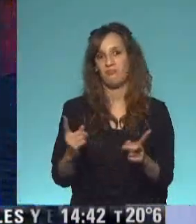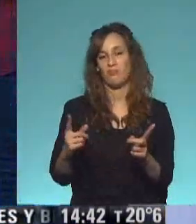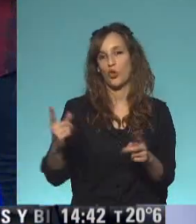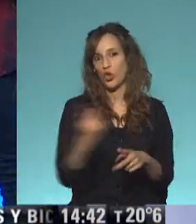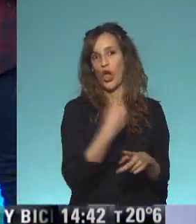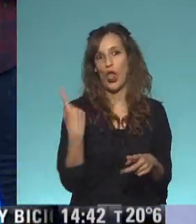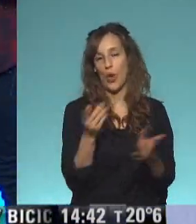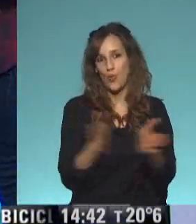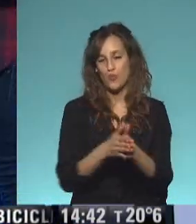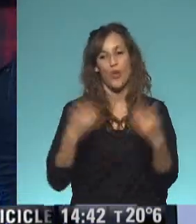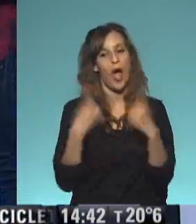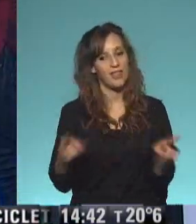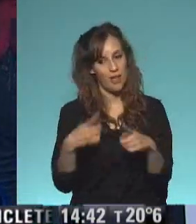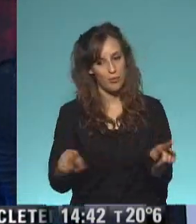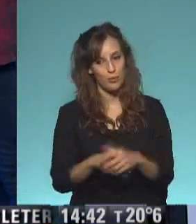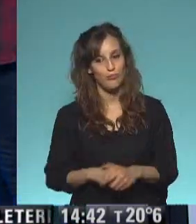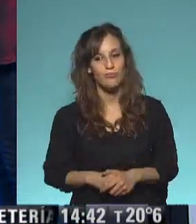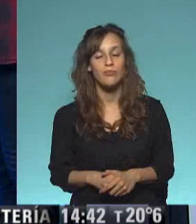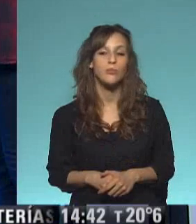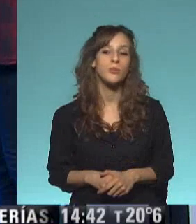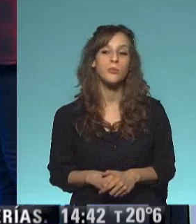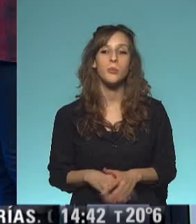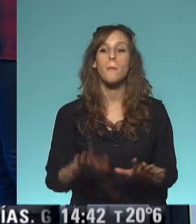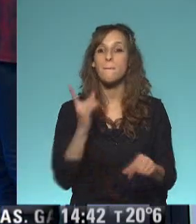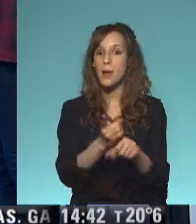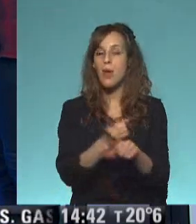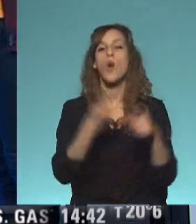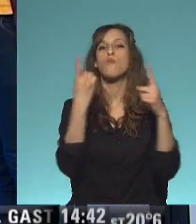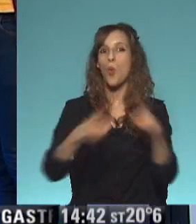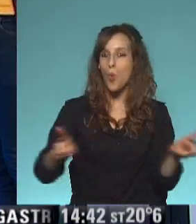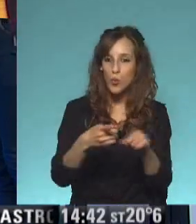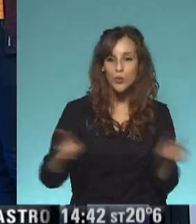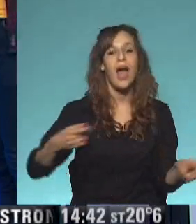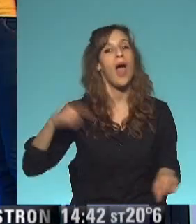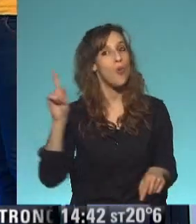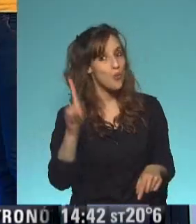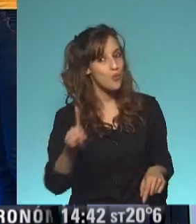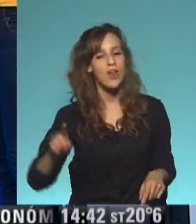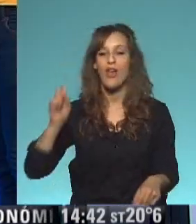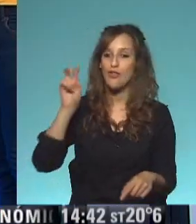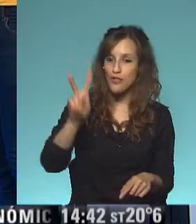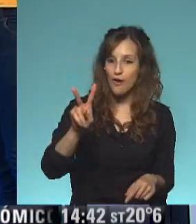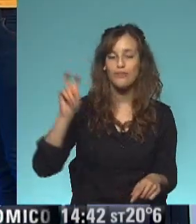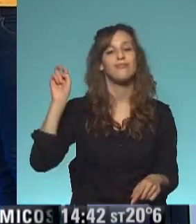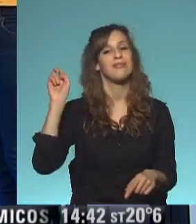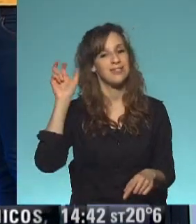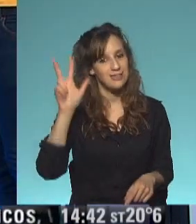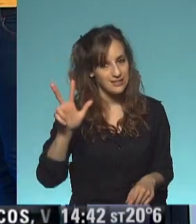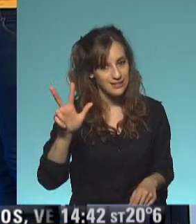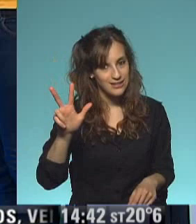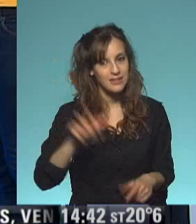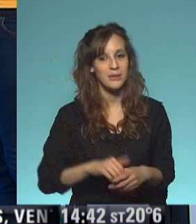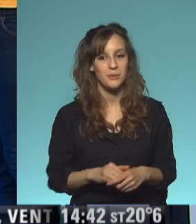la letra, ¿sí? Bien, ponemos la música a la 1, a las 2 y a